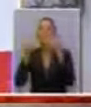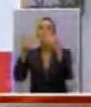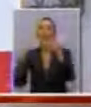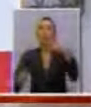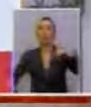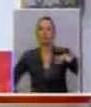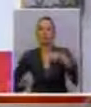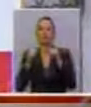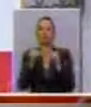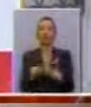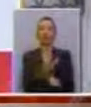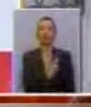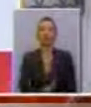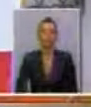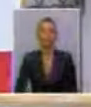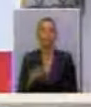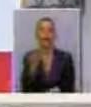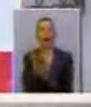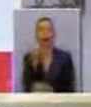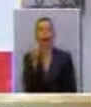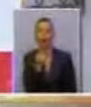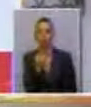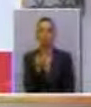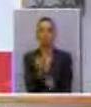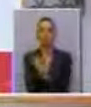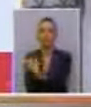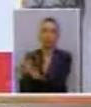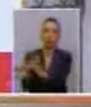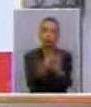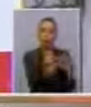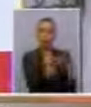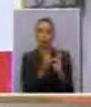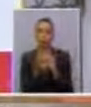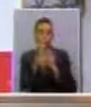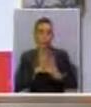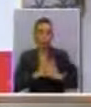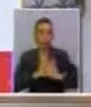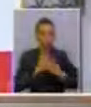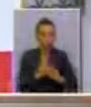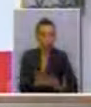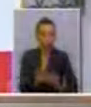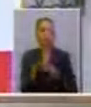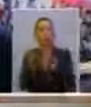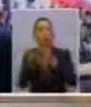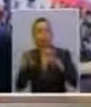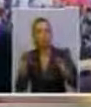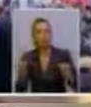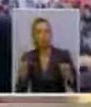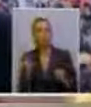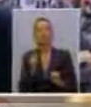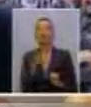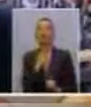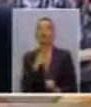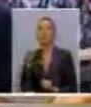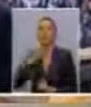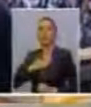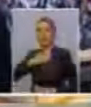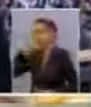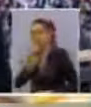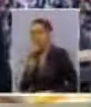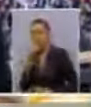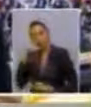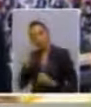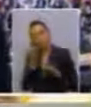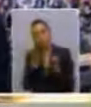plagado de ciertas promesas de campaña, como por ejemplo reforma tributaria, reforma educacional y también una reforma a la Constitución. Vamos a analizar lo que ha